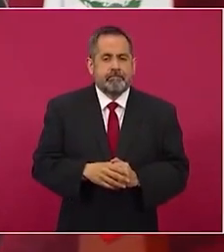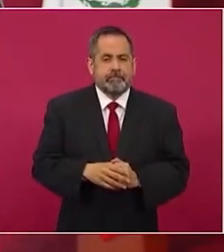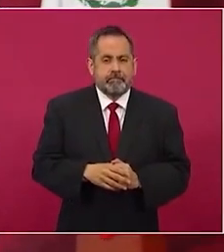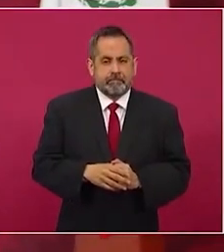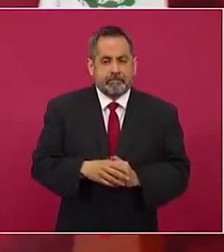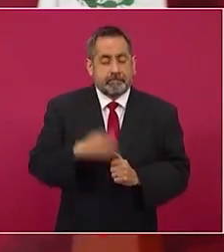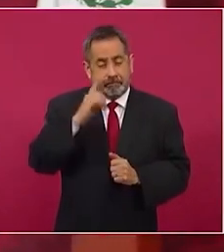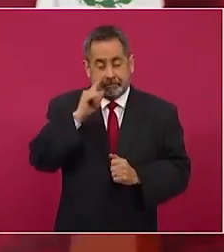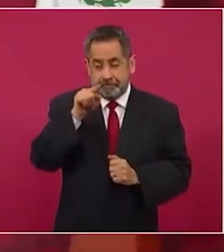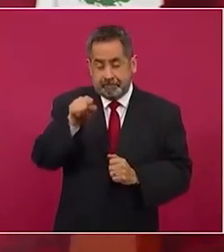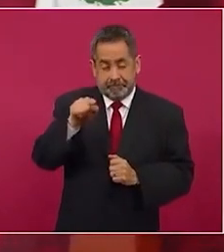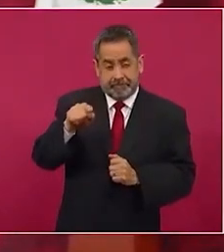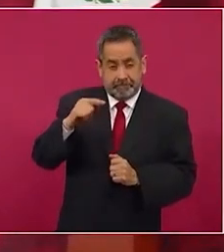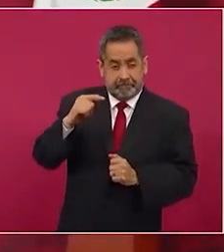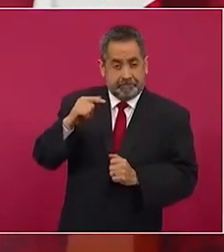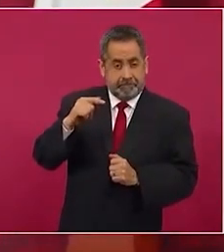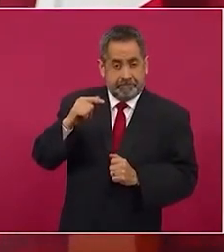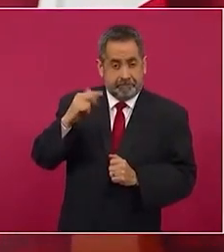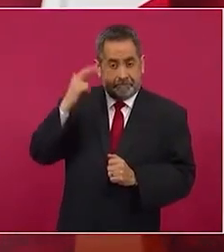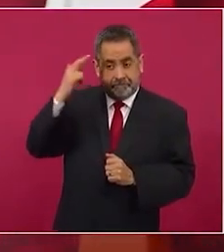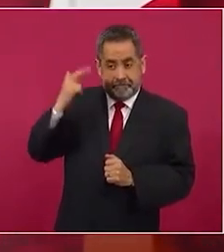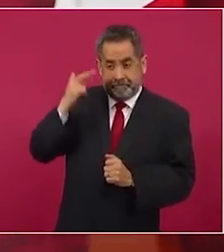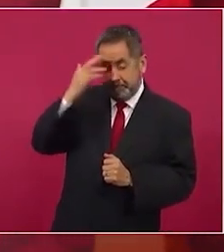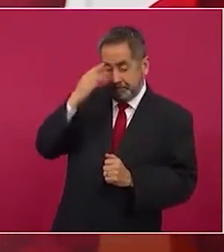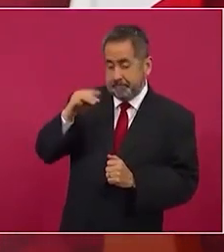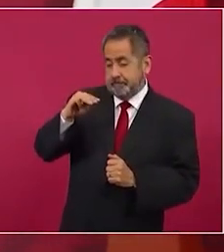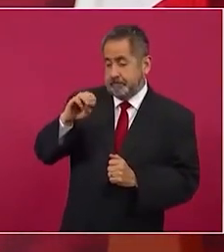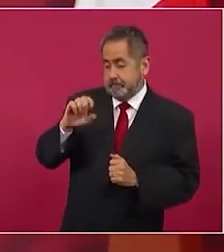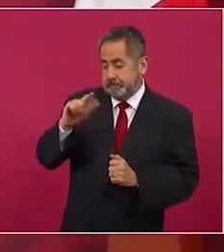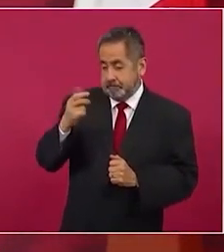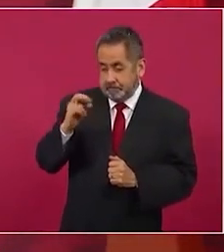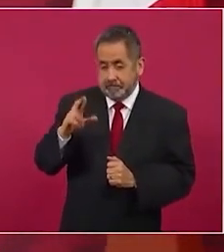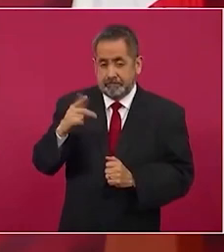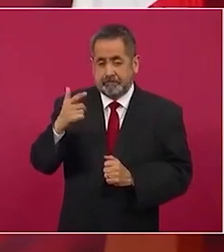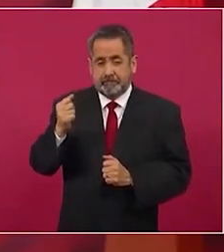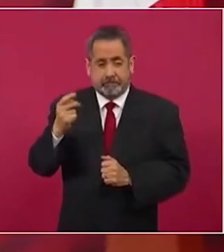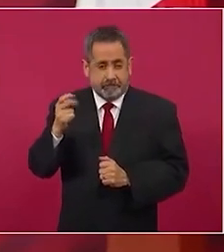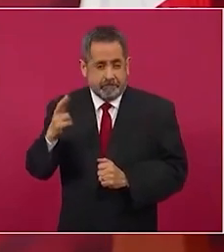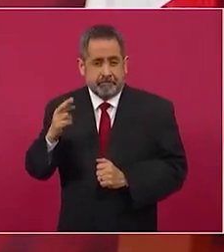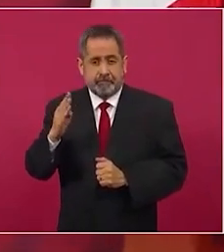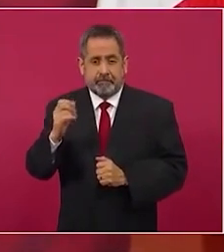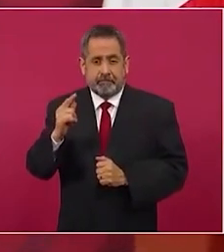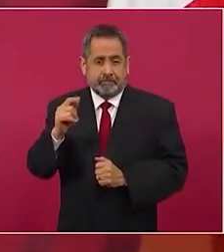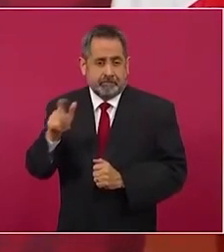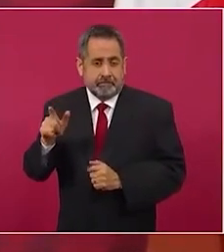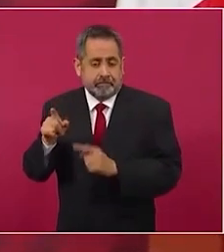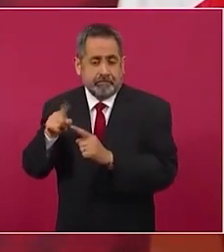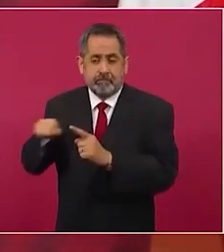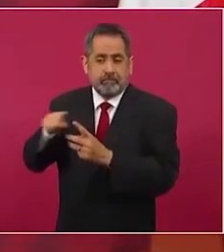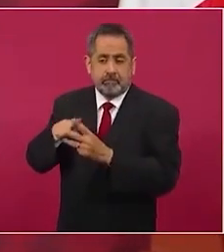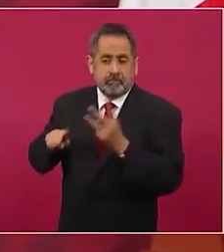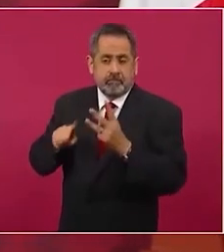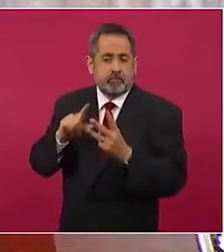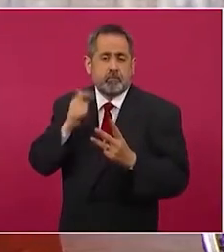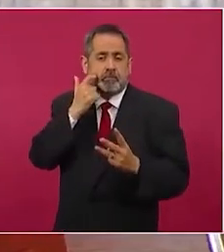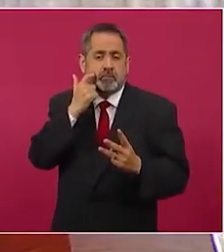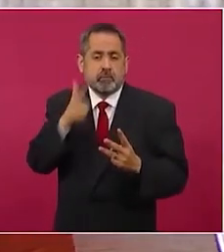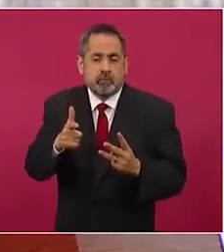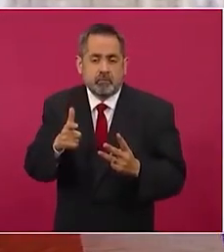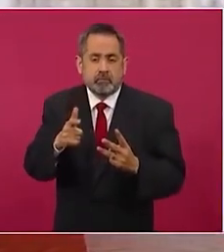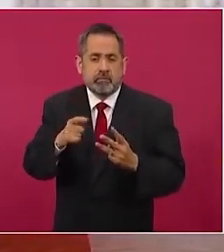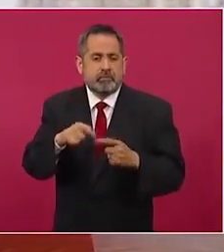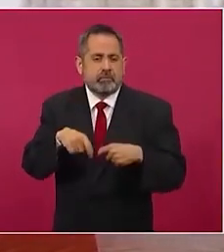ya los reyes Melchor, Gaspar y Baltasar no quieren estar